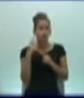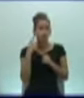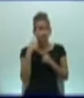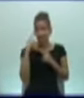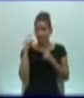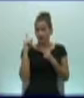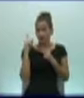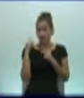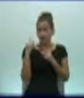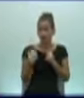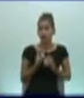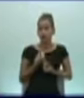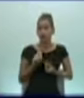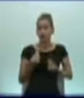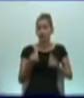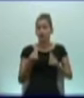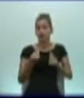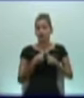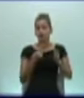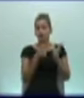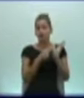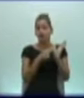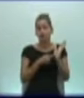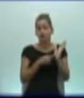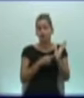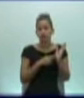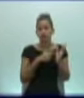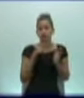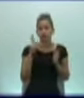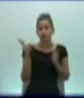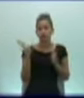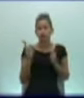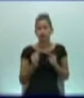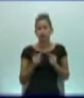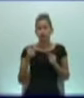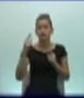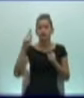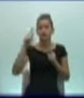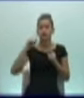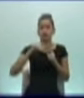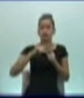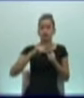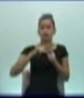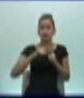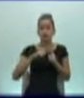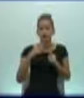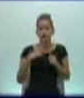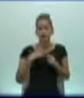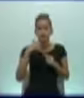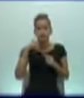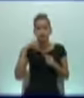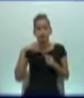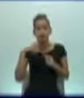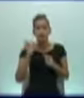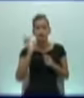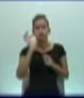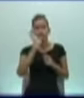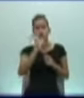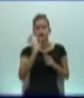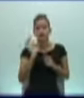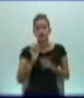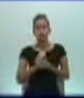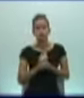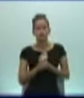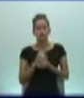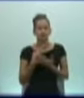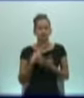parte, nos dan el todo y tenemos que determinar el por ciento. Por lo tanto, lo que